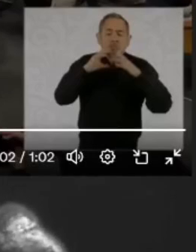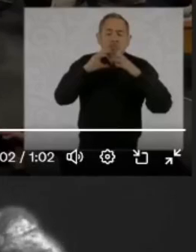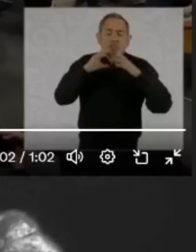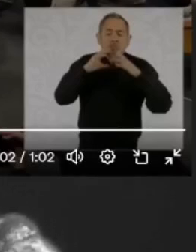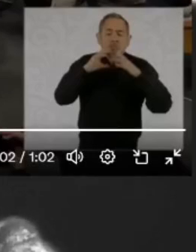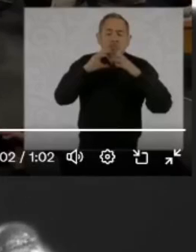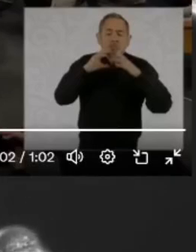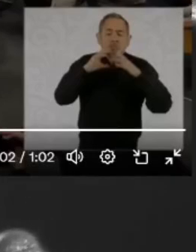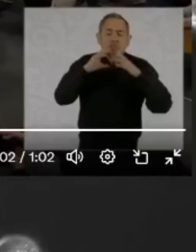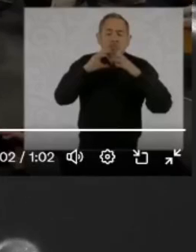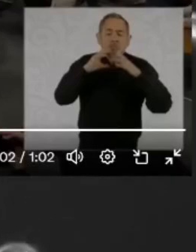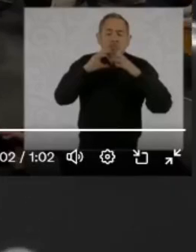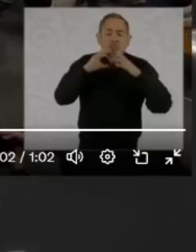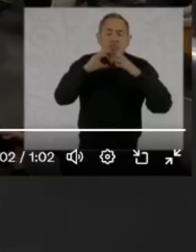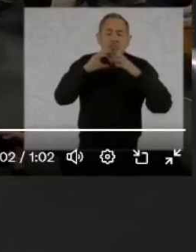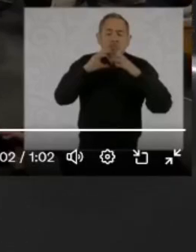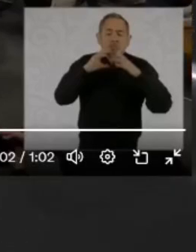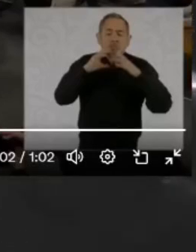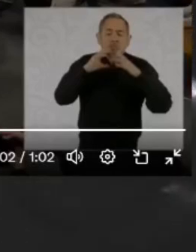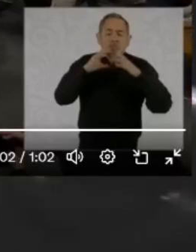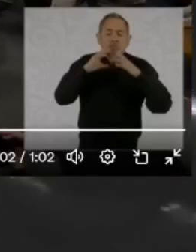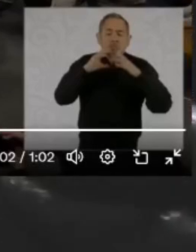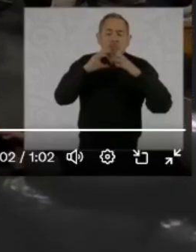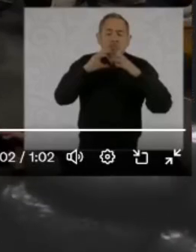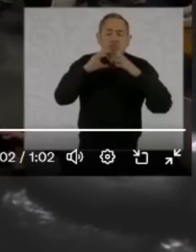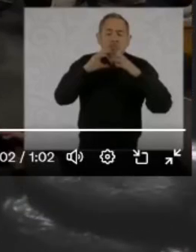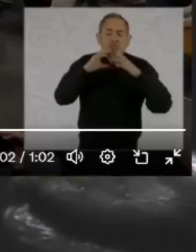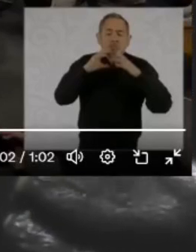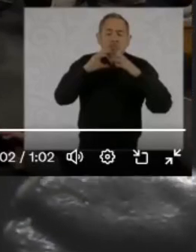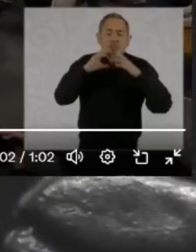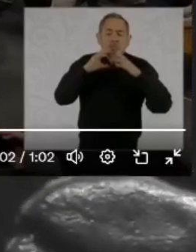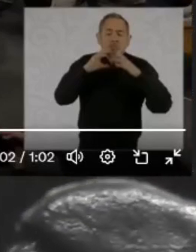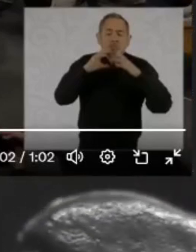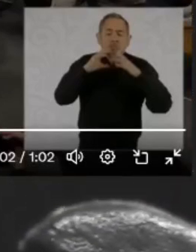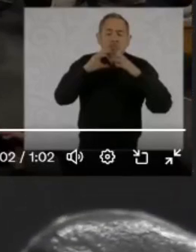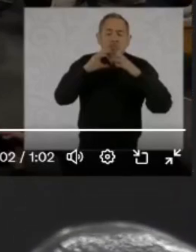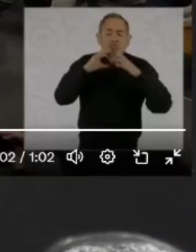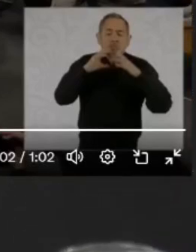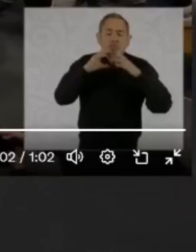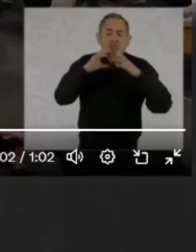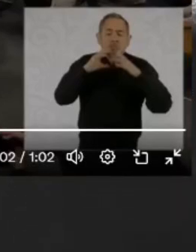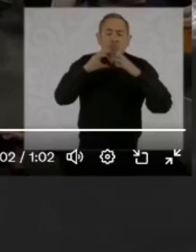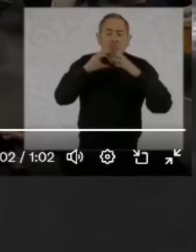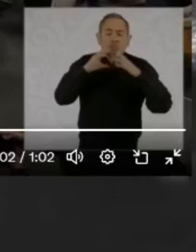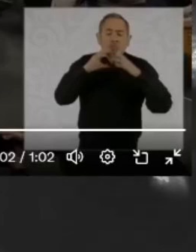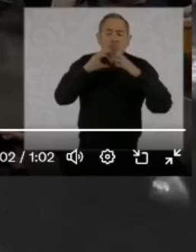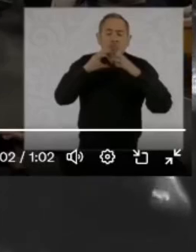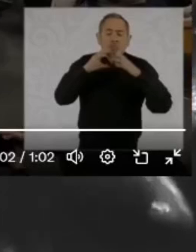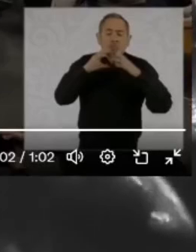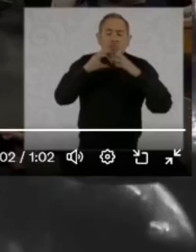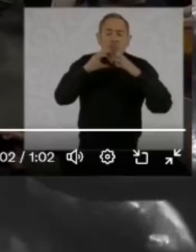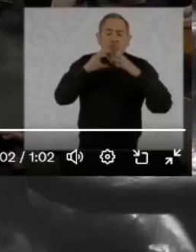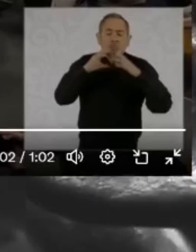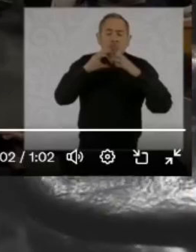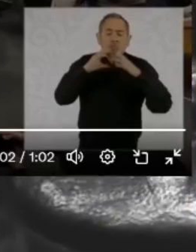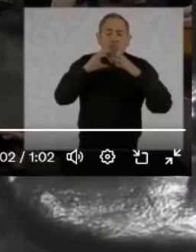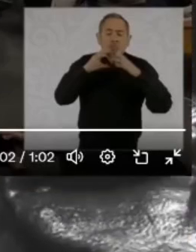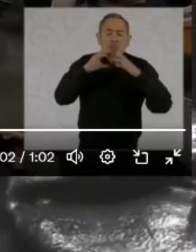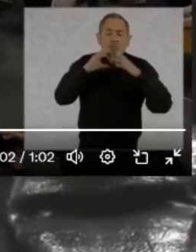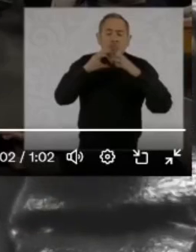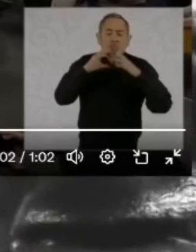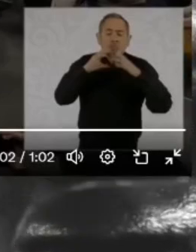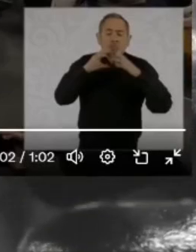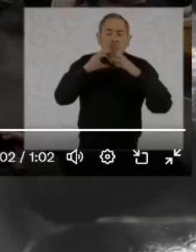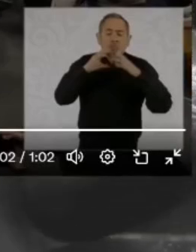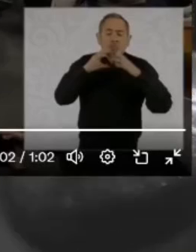se dijo, pues órale, que se construya y se construyó. Todavía más lejos de ahí está el centro de Tlalpan. Y de donde está la Prepa 5